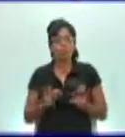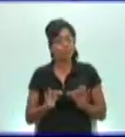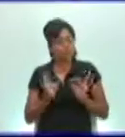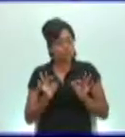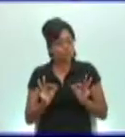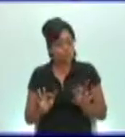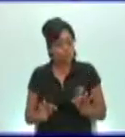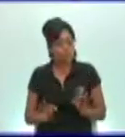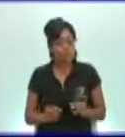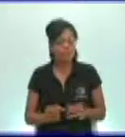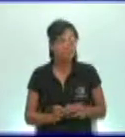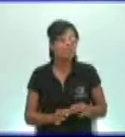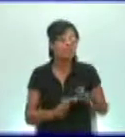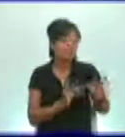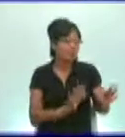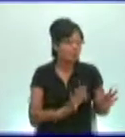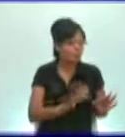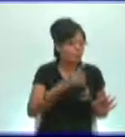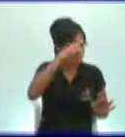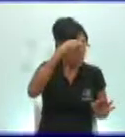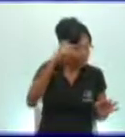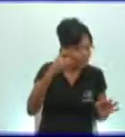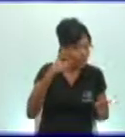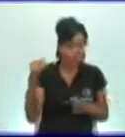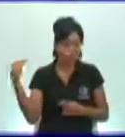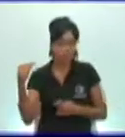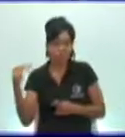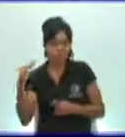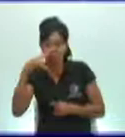y negativas. Pueden copiar en sus libretas.